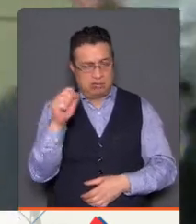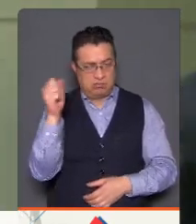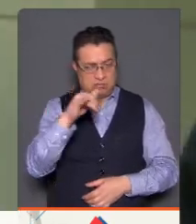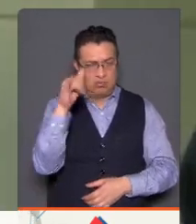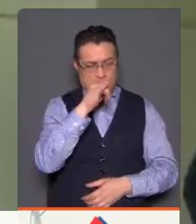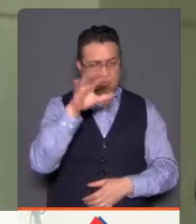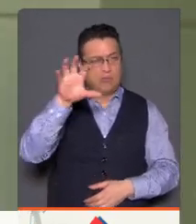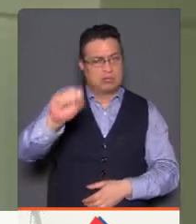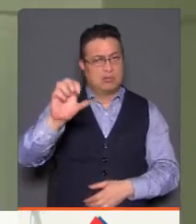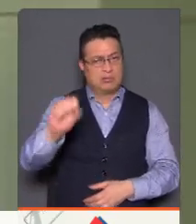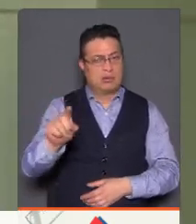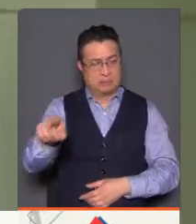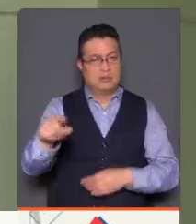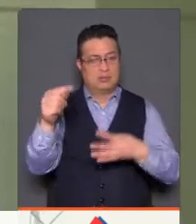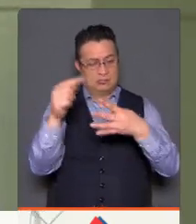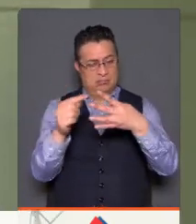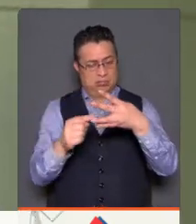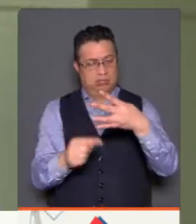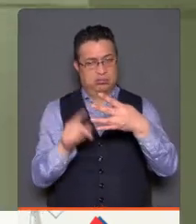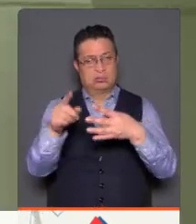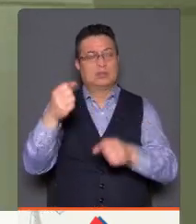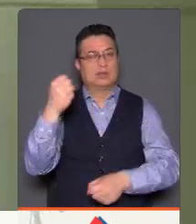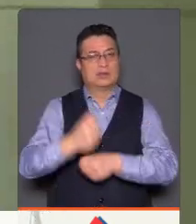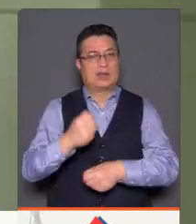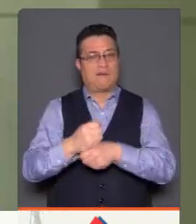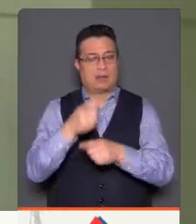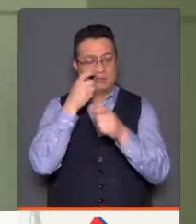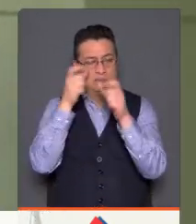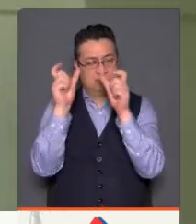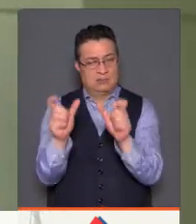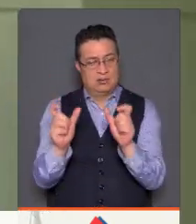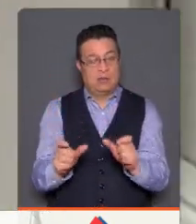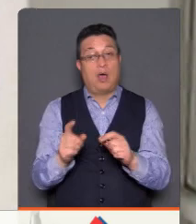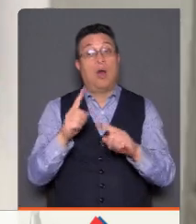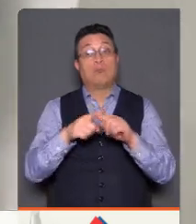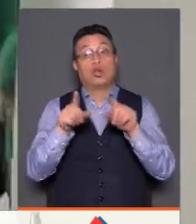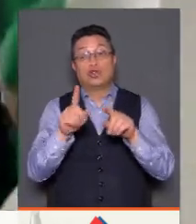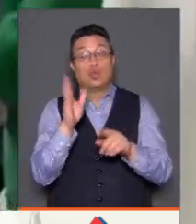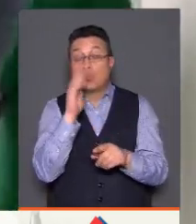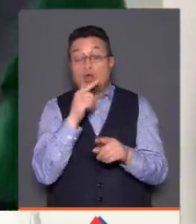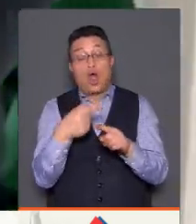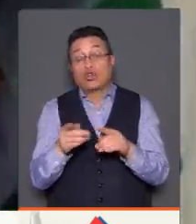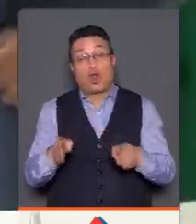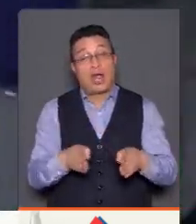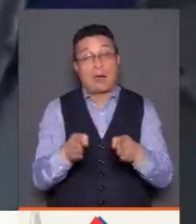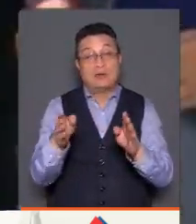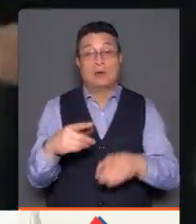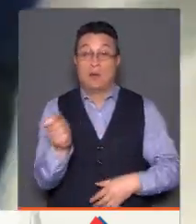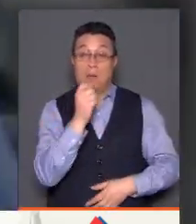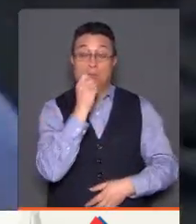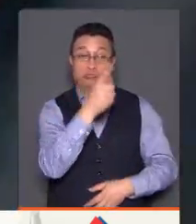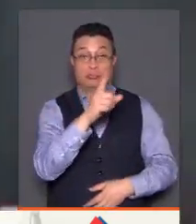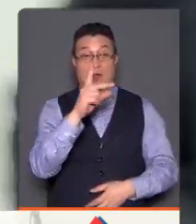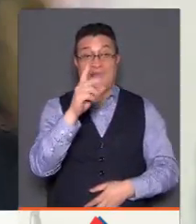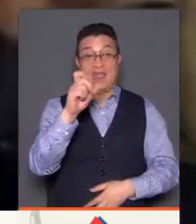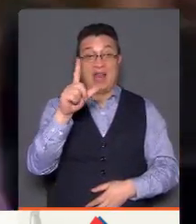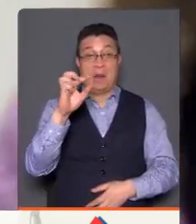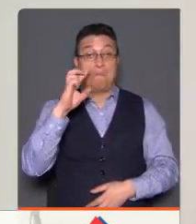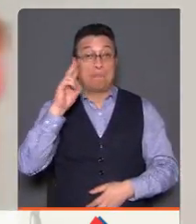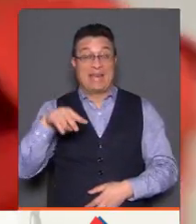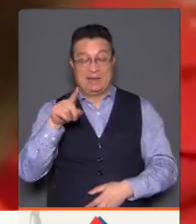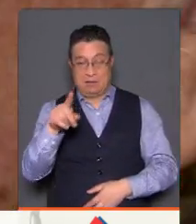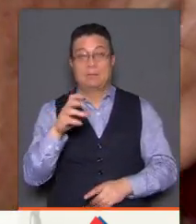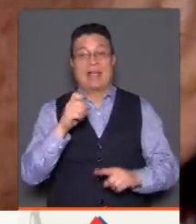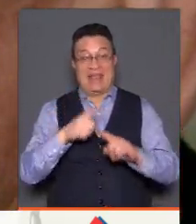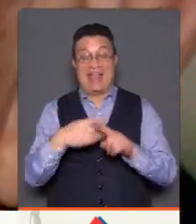detectado este ente en su labor fiscalizadora. Por lo tanto, no había otro camino. Pero la querella de Del Pin recibió duras críticas internas. El